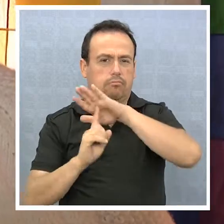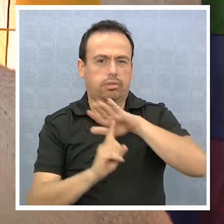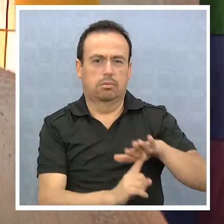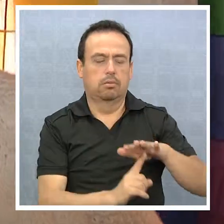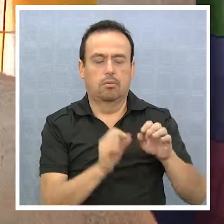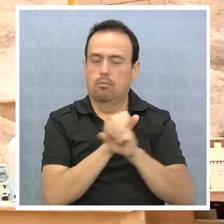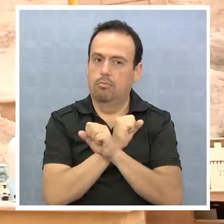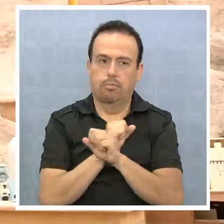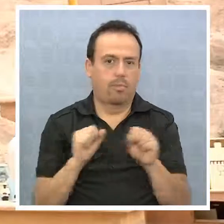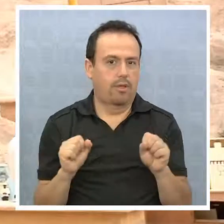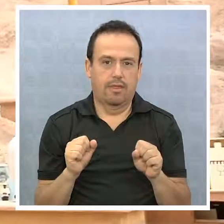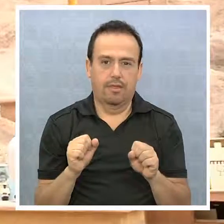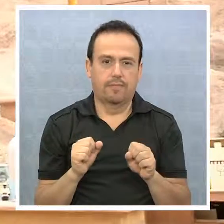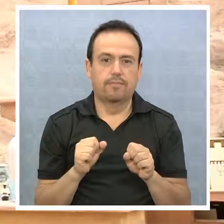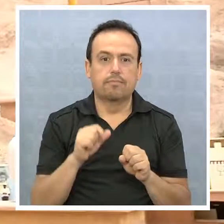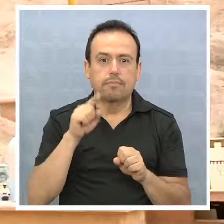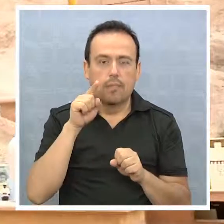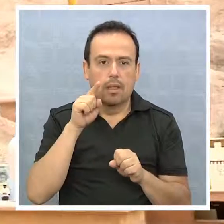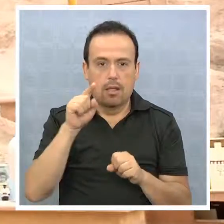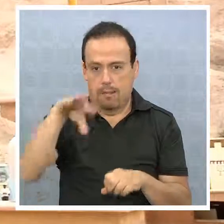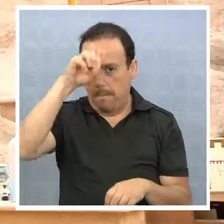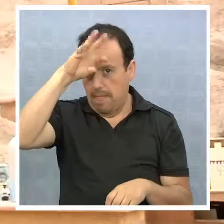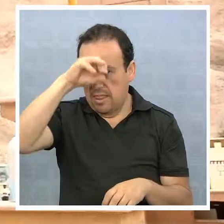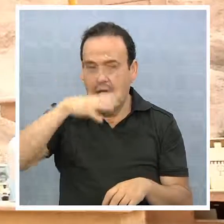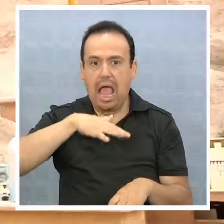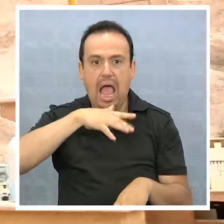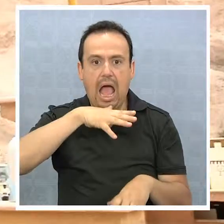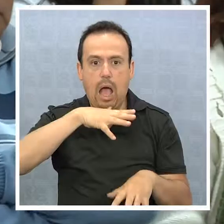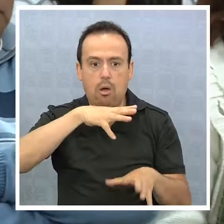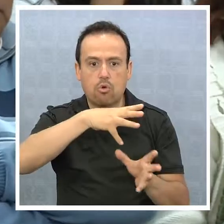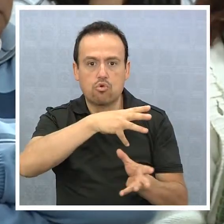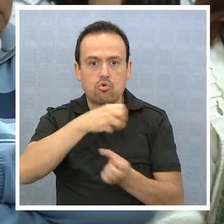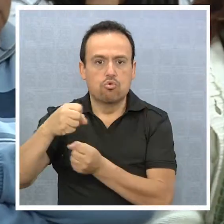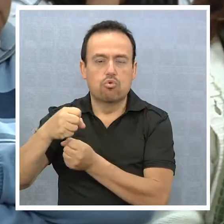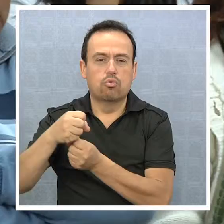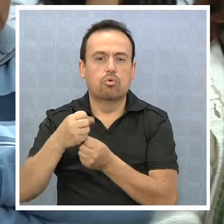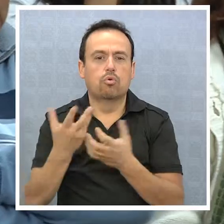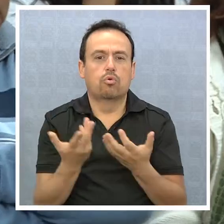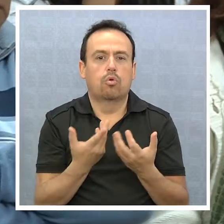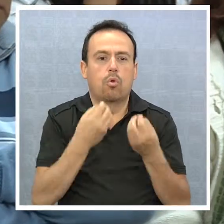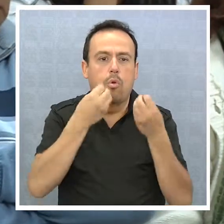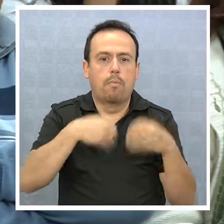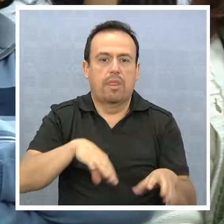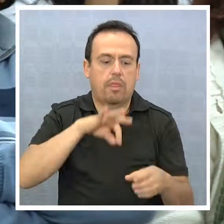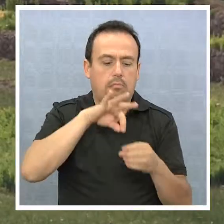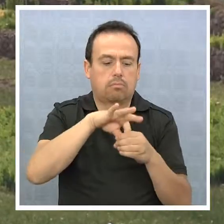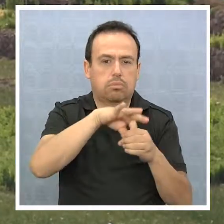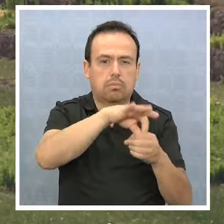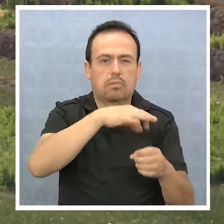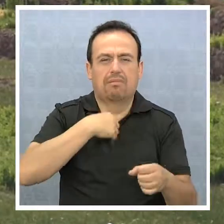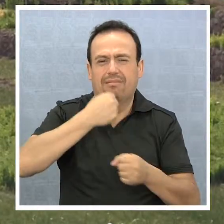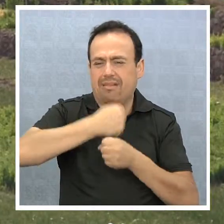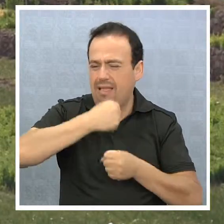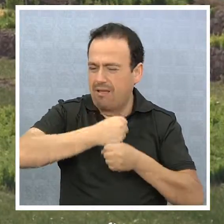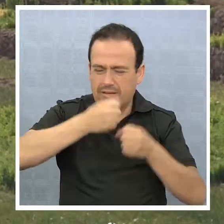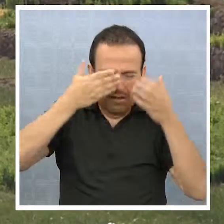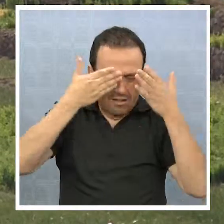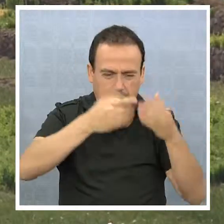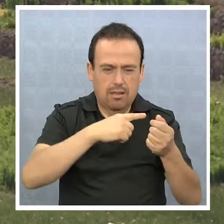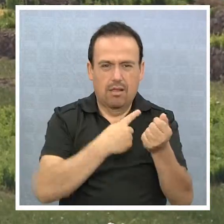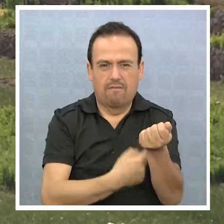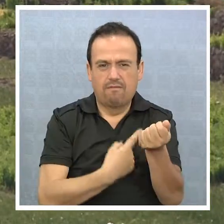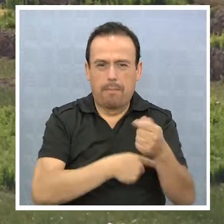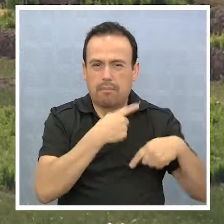por la sencilla razón de que ellos lo ocupan las aguas y cuando lo ocupan las aguas los agricultores que hemos vivido